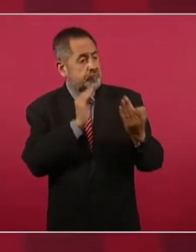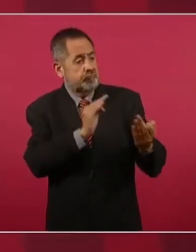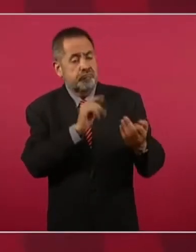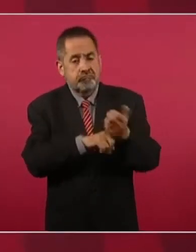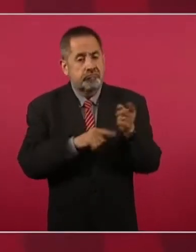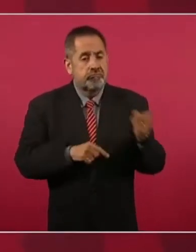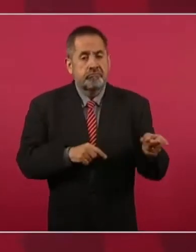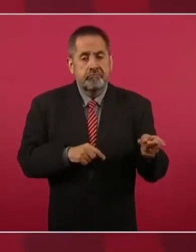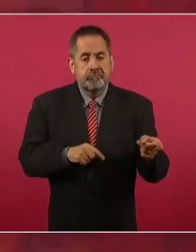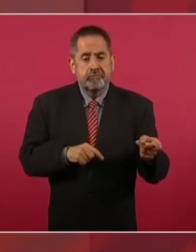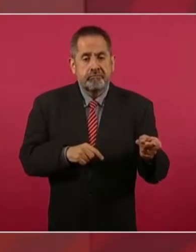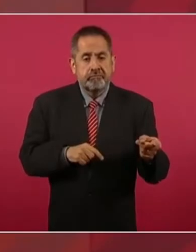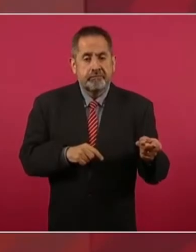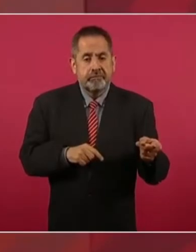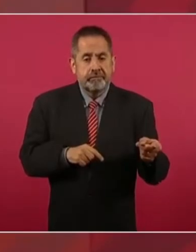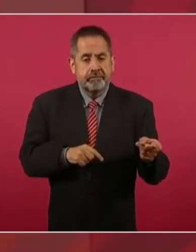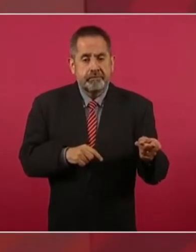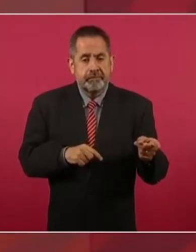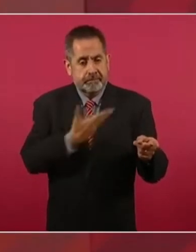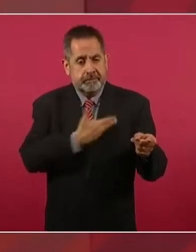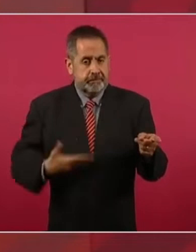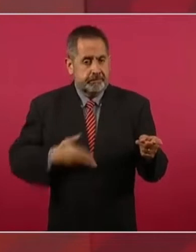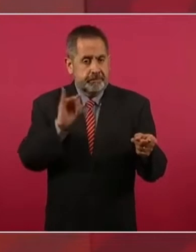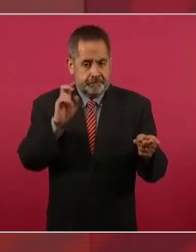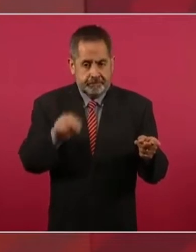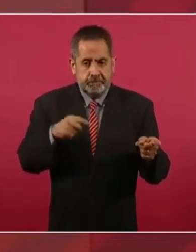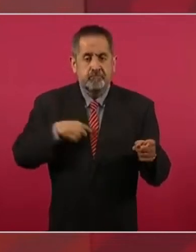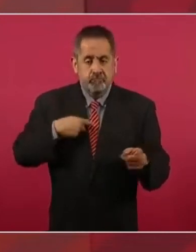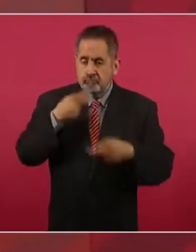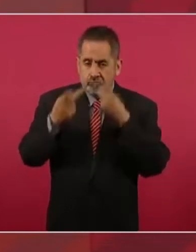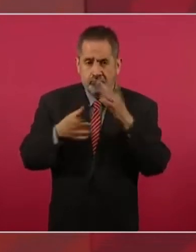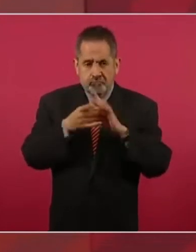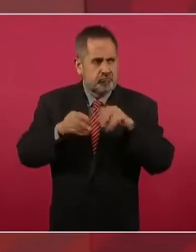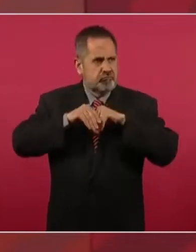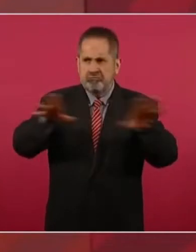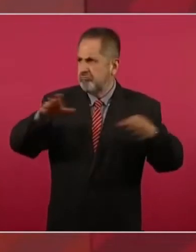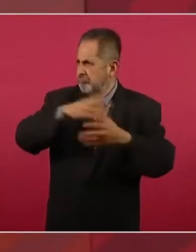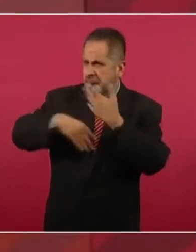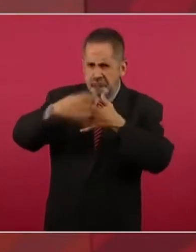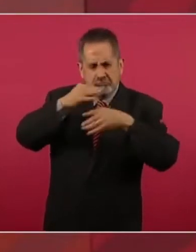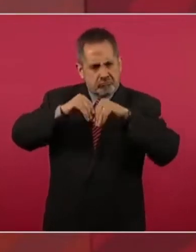frente al presidente Biden y se transmitió.